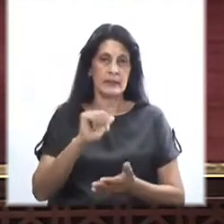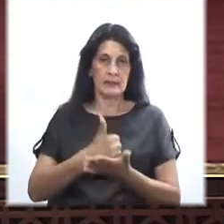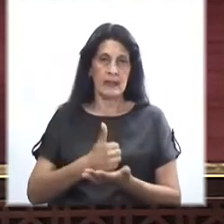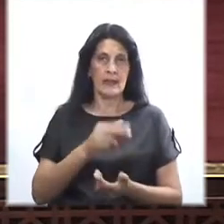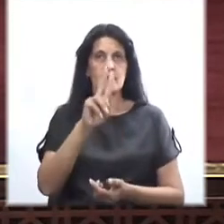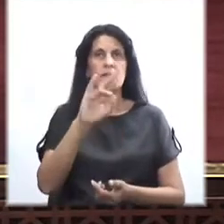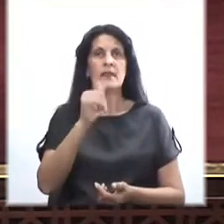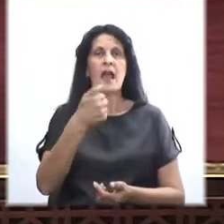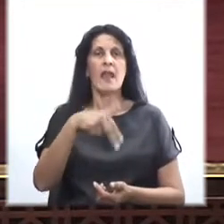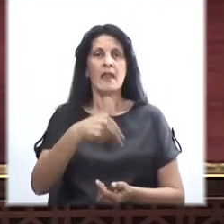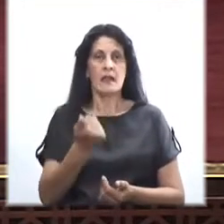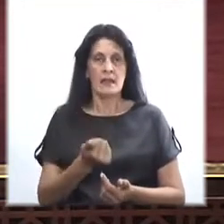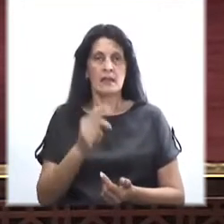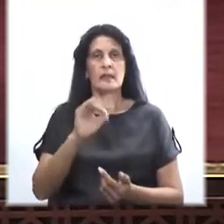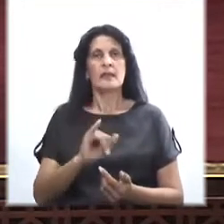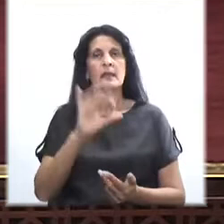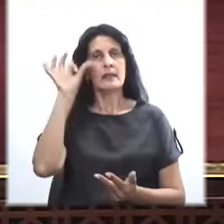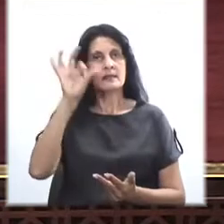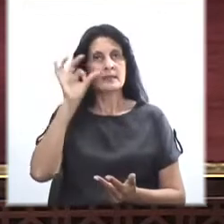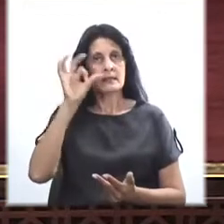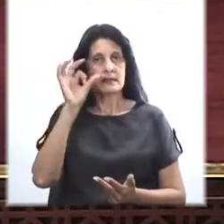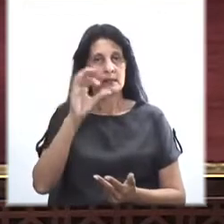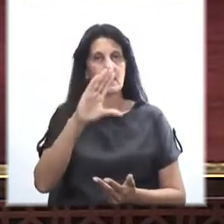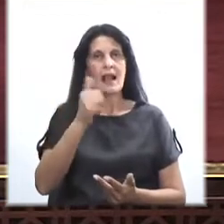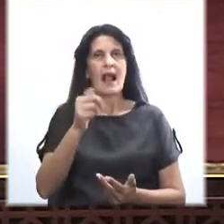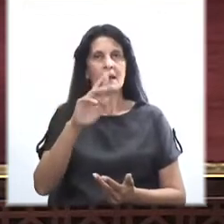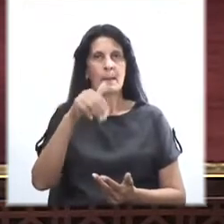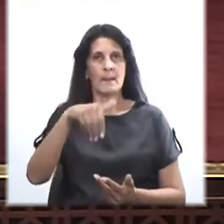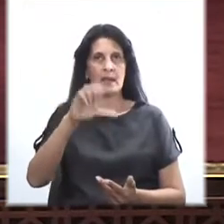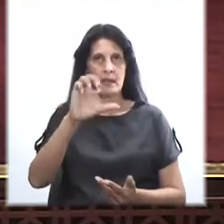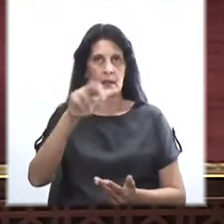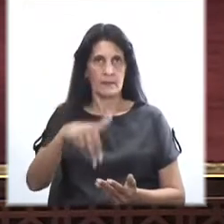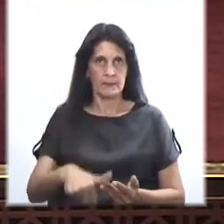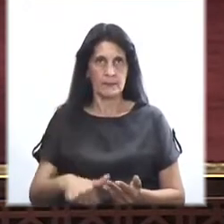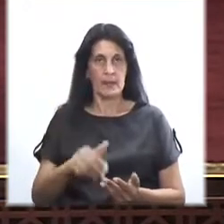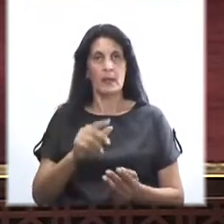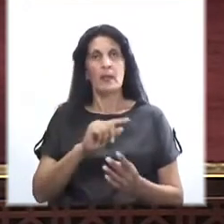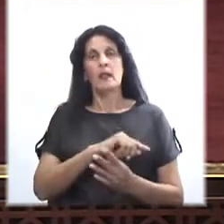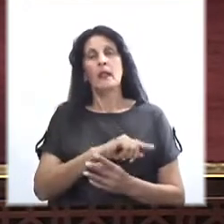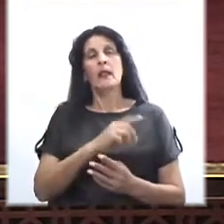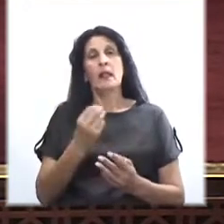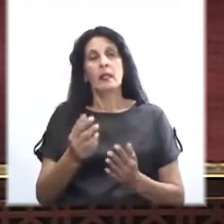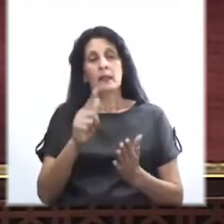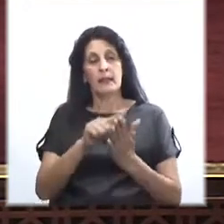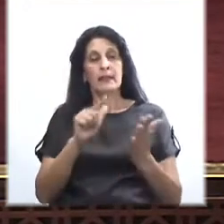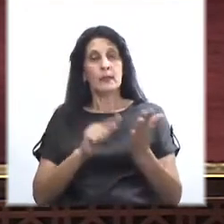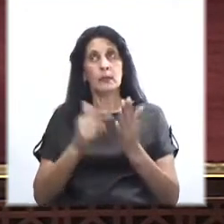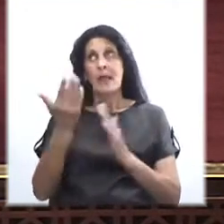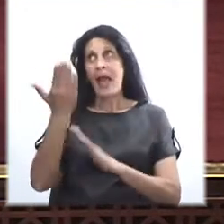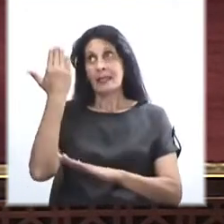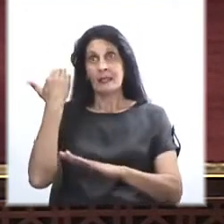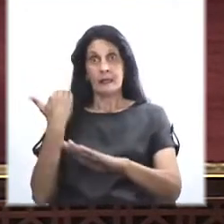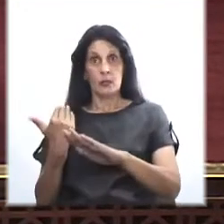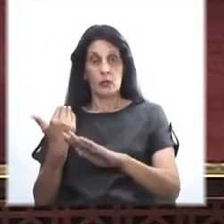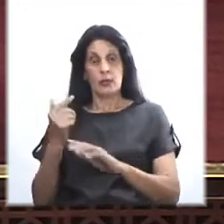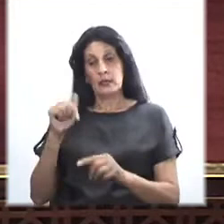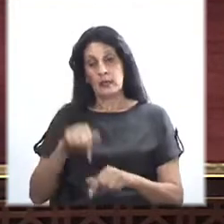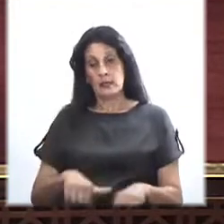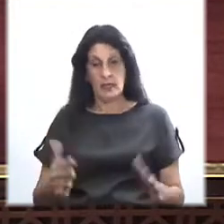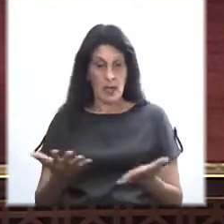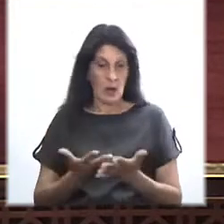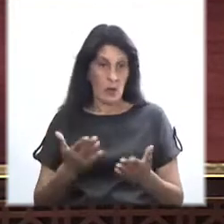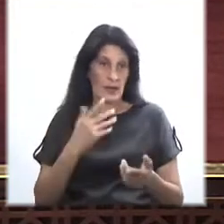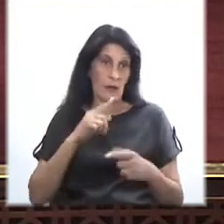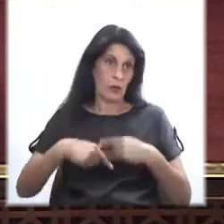Viana también presentó otro y la senadora Carmen Asiaín. De la legislatura anteriores y de esta seguimos tratando el